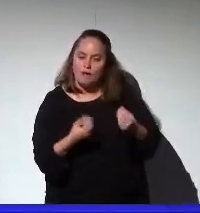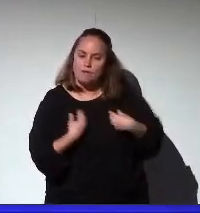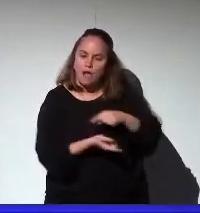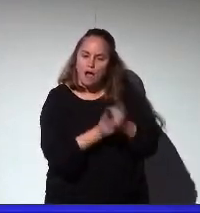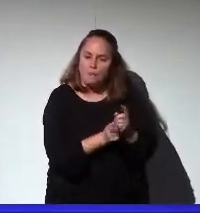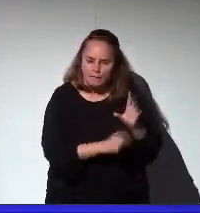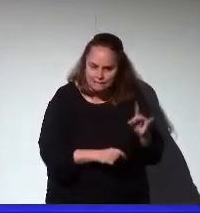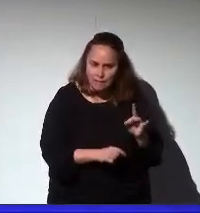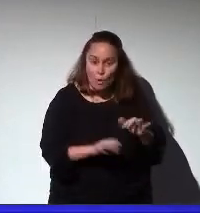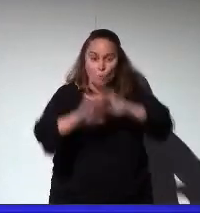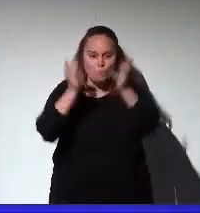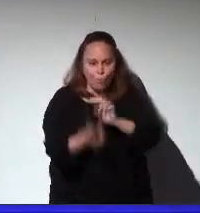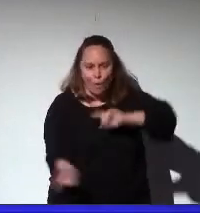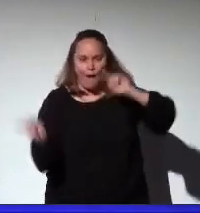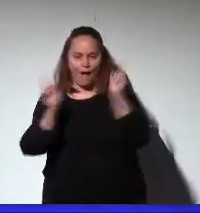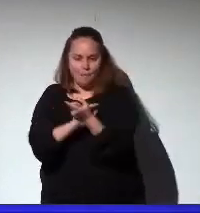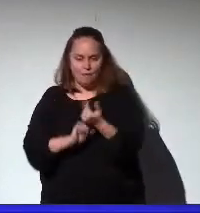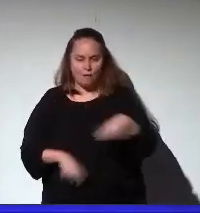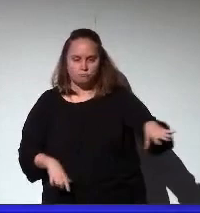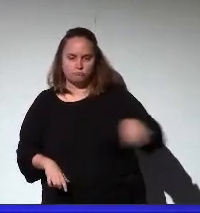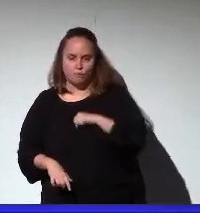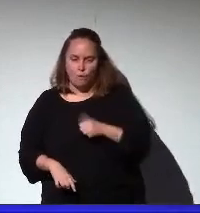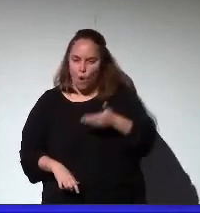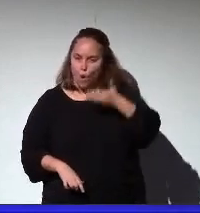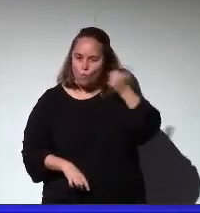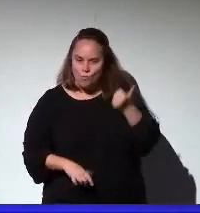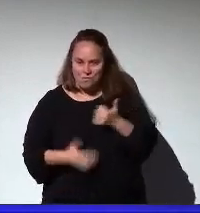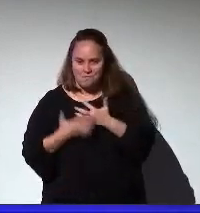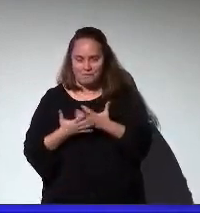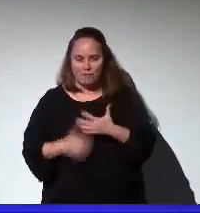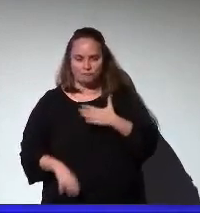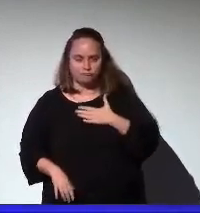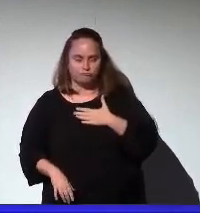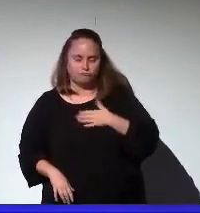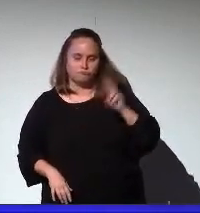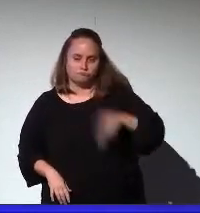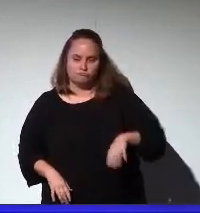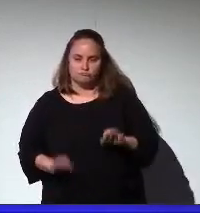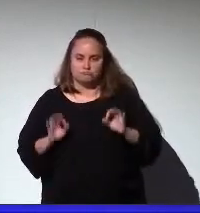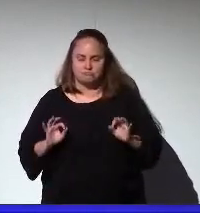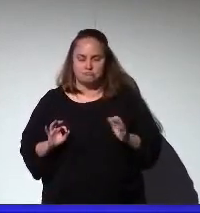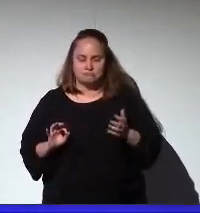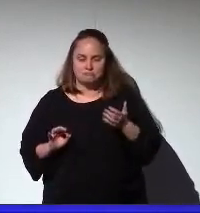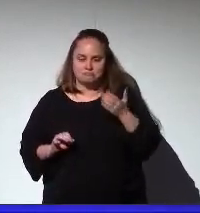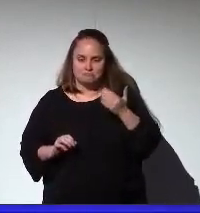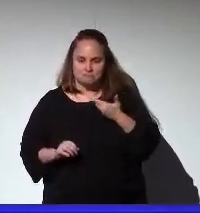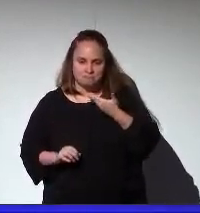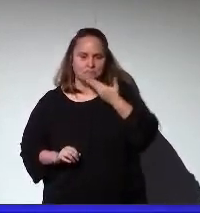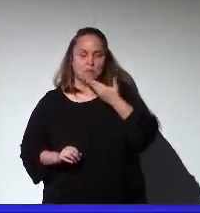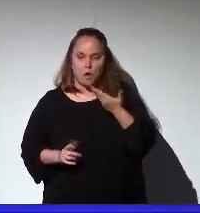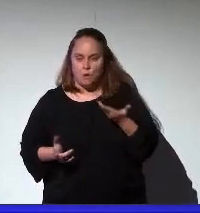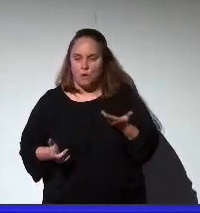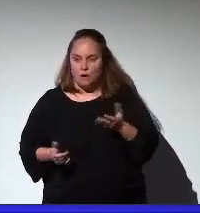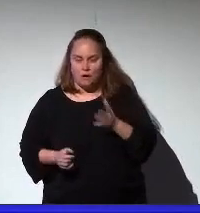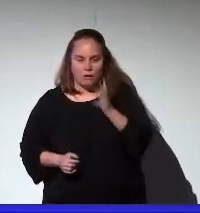mundo. Entonces, lleven eso con orgullo, lleven eso de verdad con dignidad, con orgullo